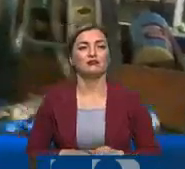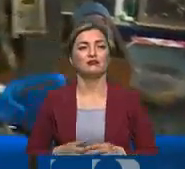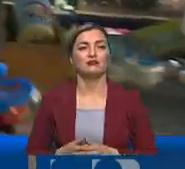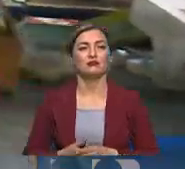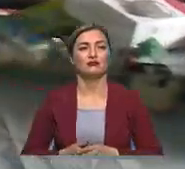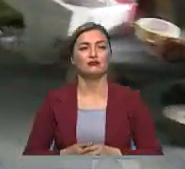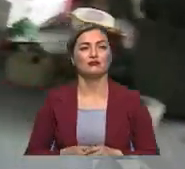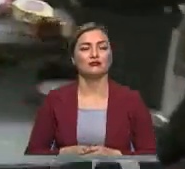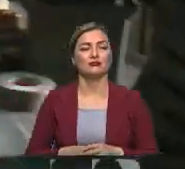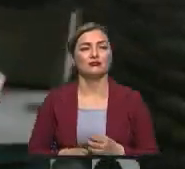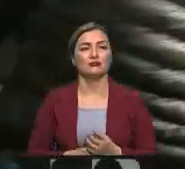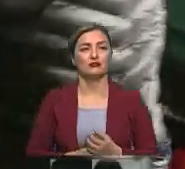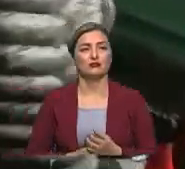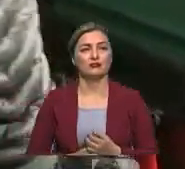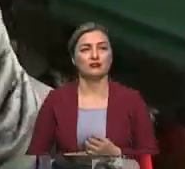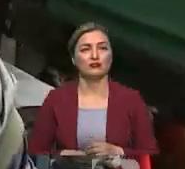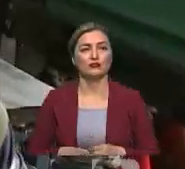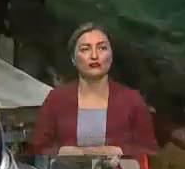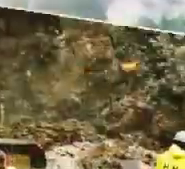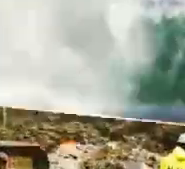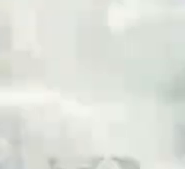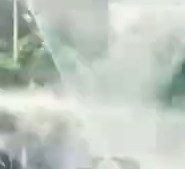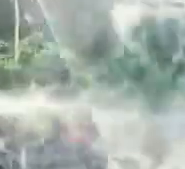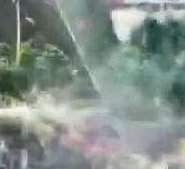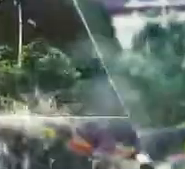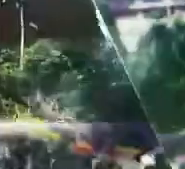En Quito, Carla Cerón, 24 horas.